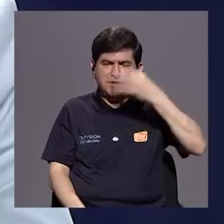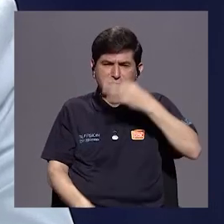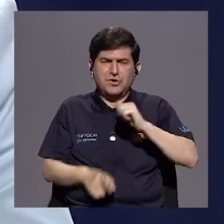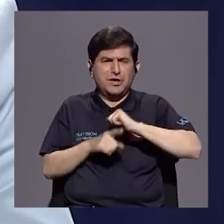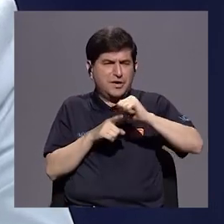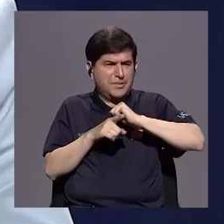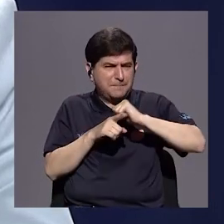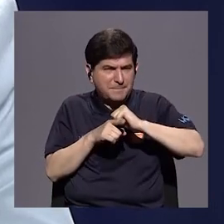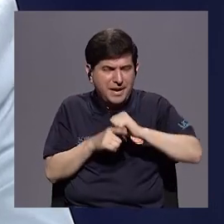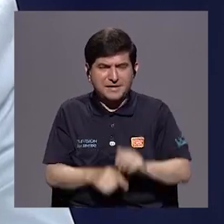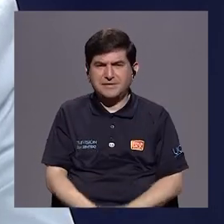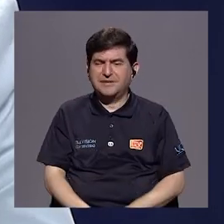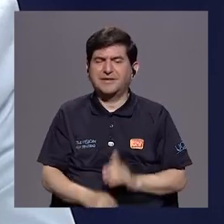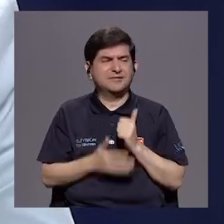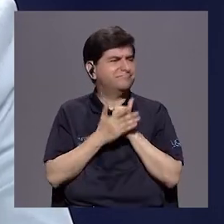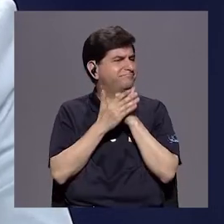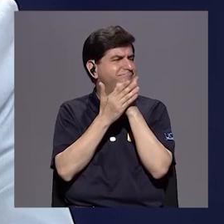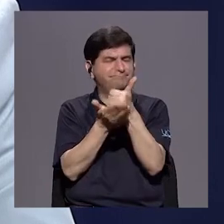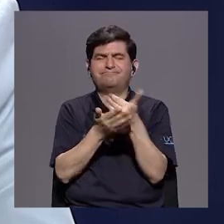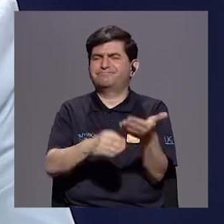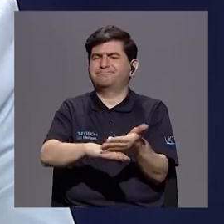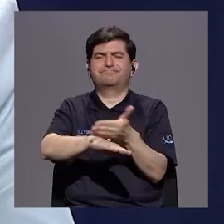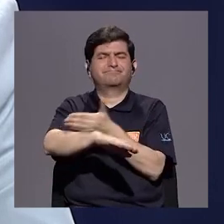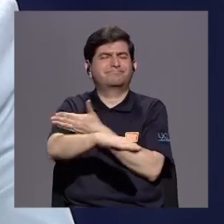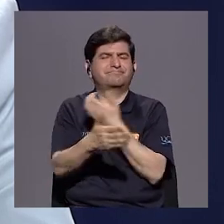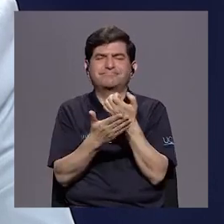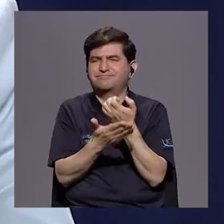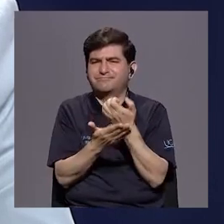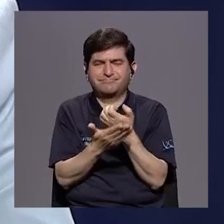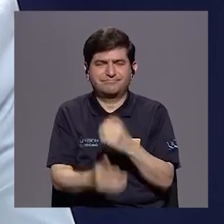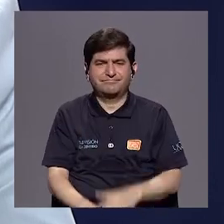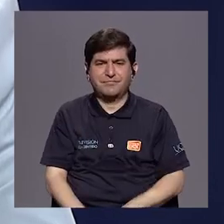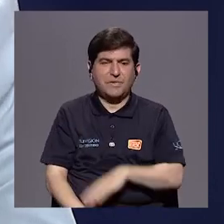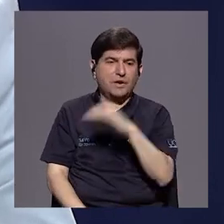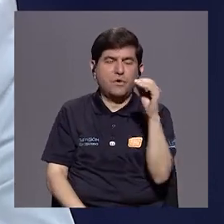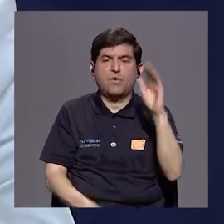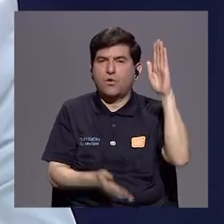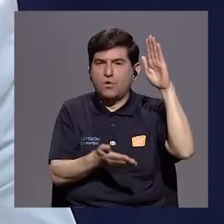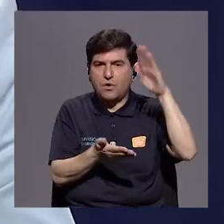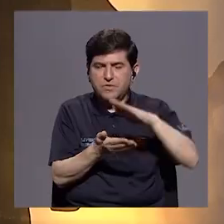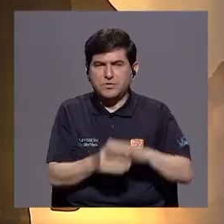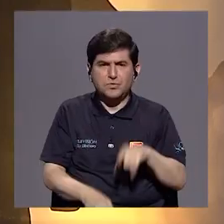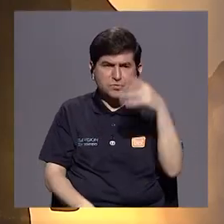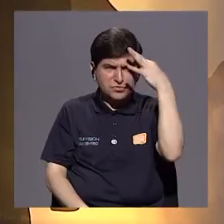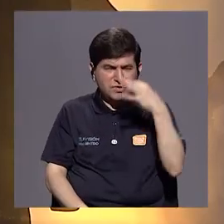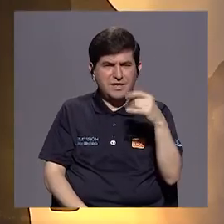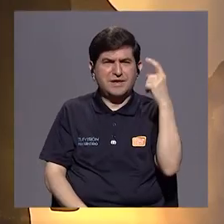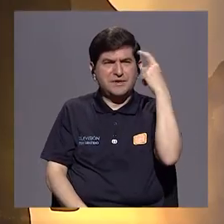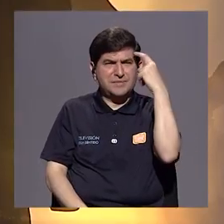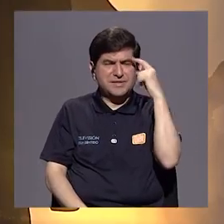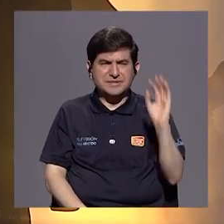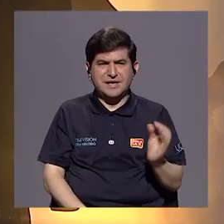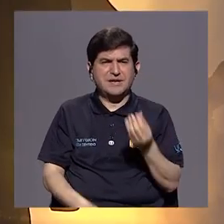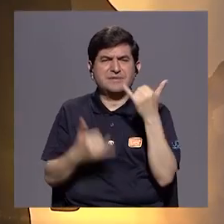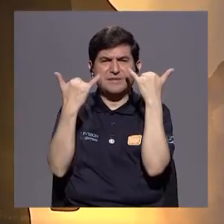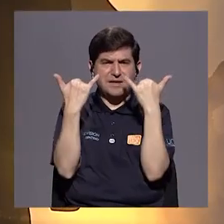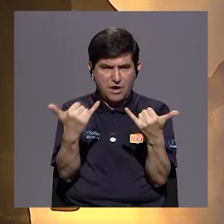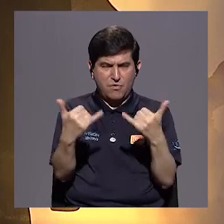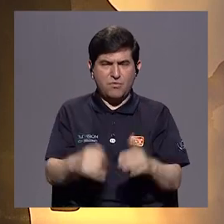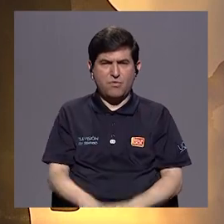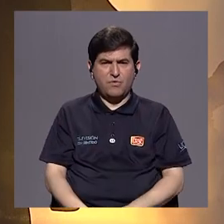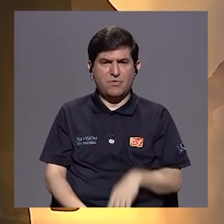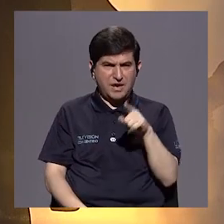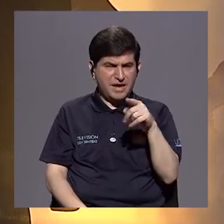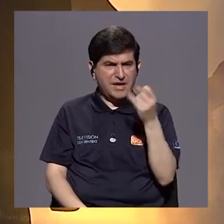parece que es una práctica que no ayuda al crecimiento económico ni a reducir esos tres entrenamiento de la juventud actual